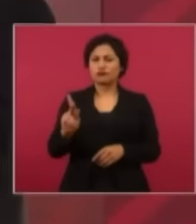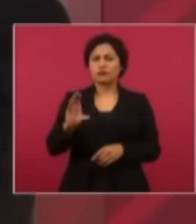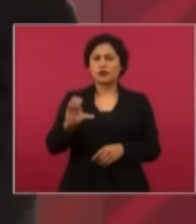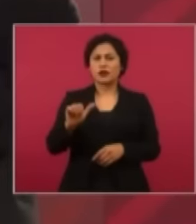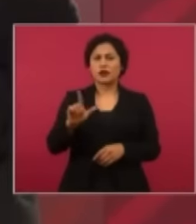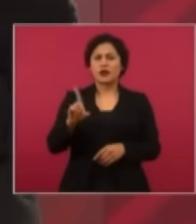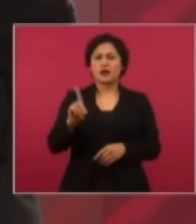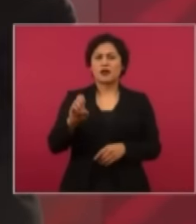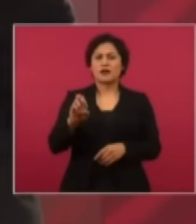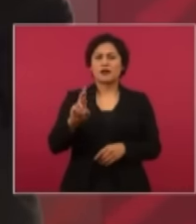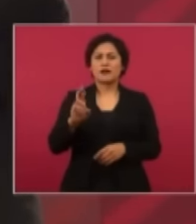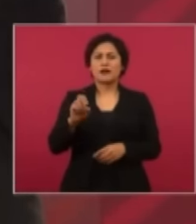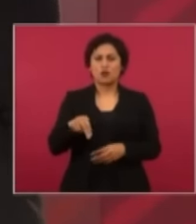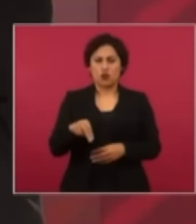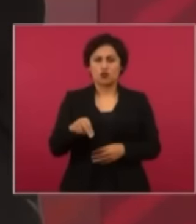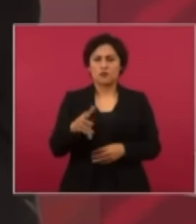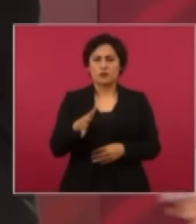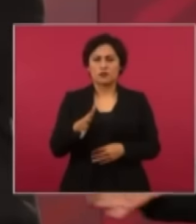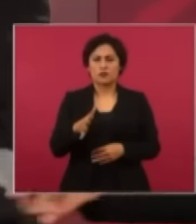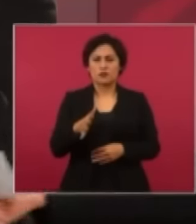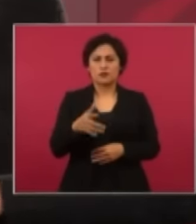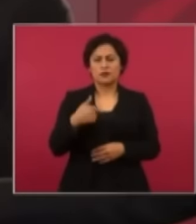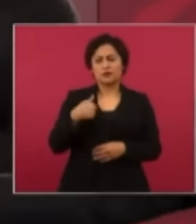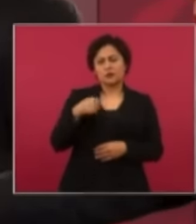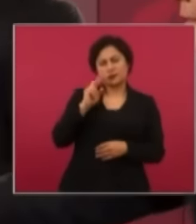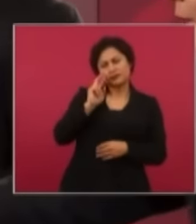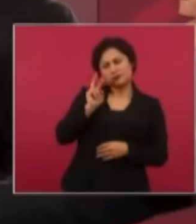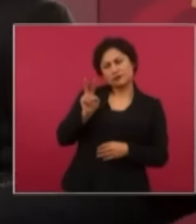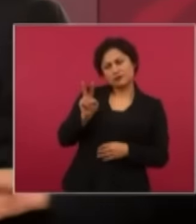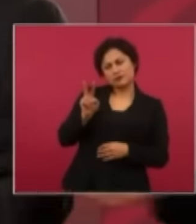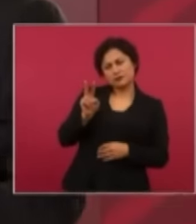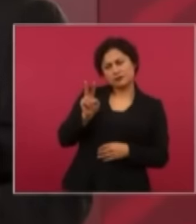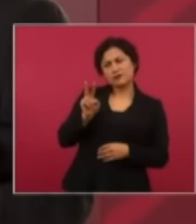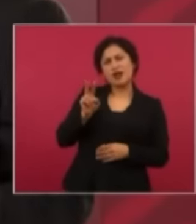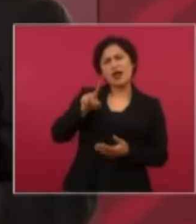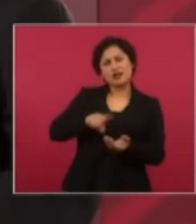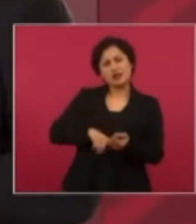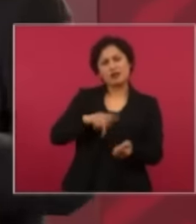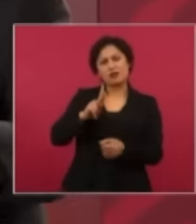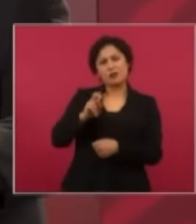pero ya llegar a conclusión de que están hechos en serie